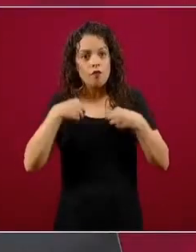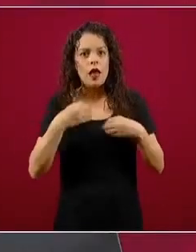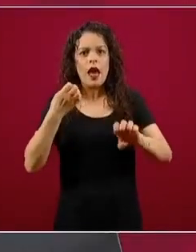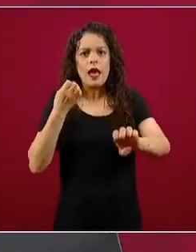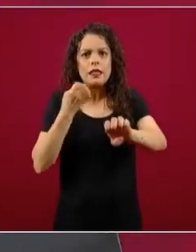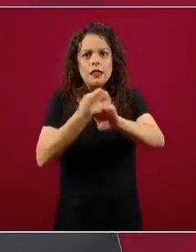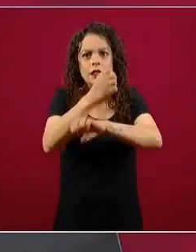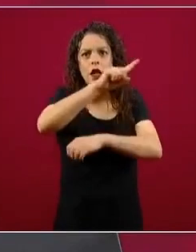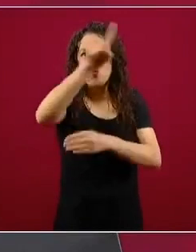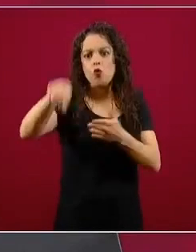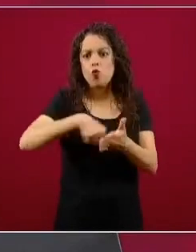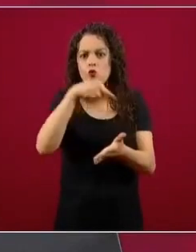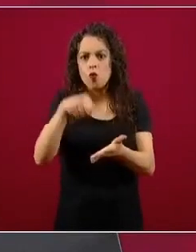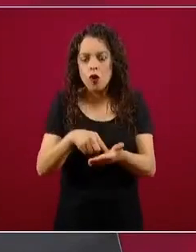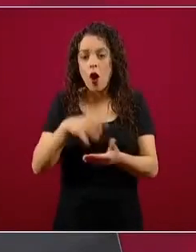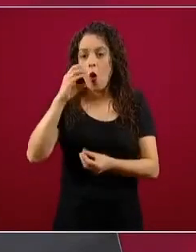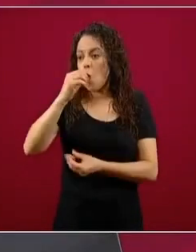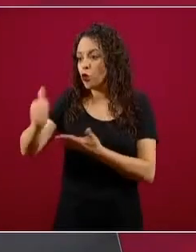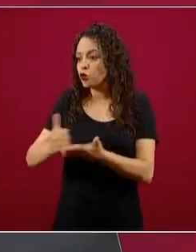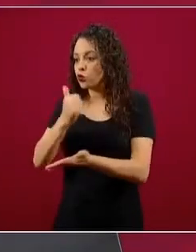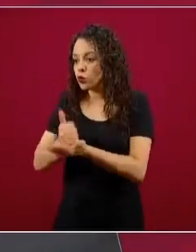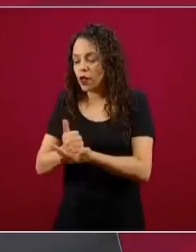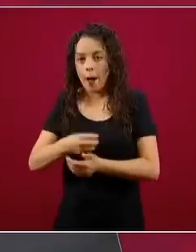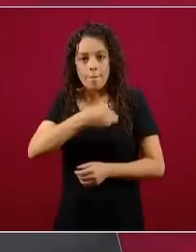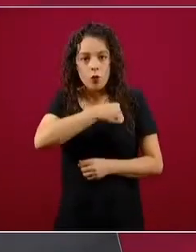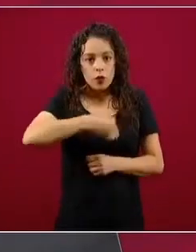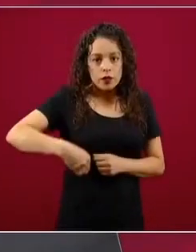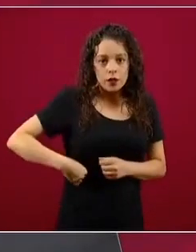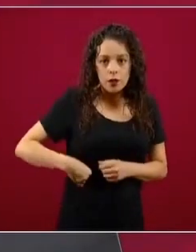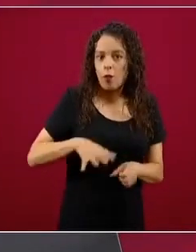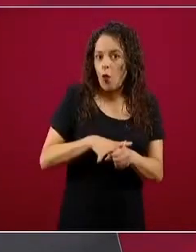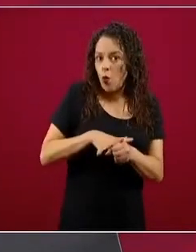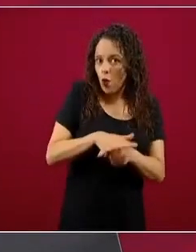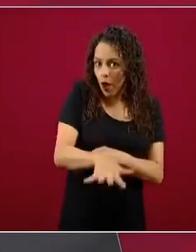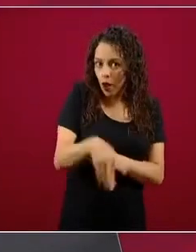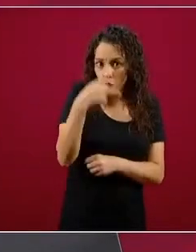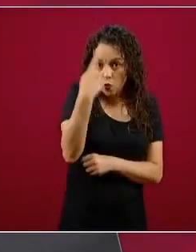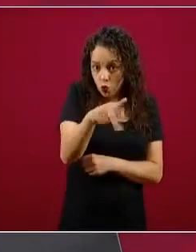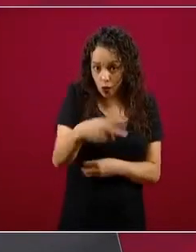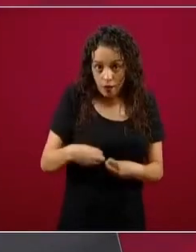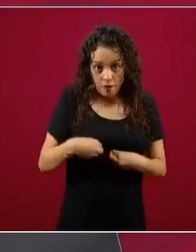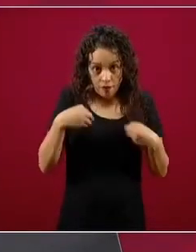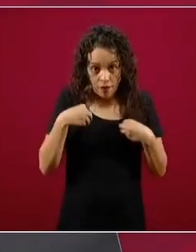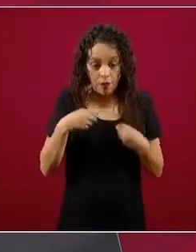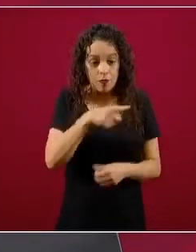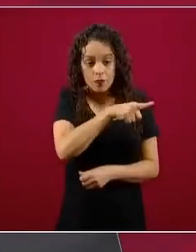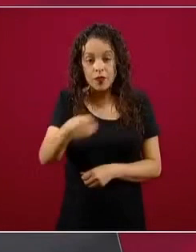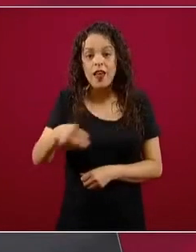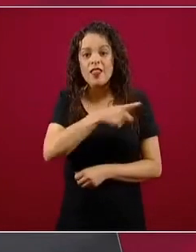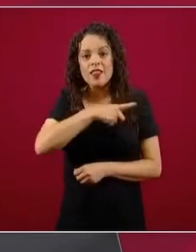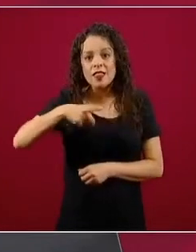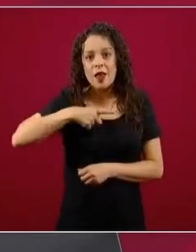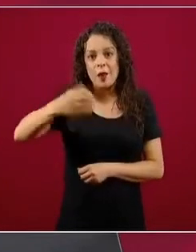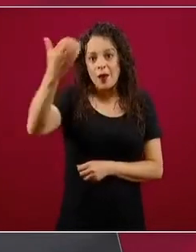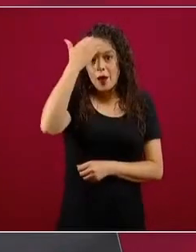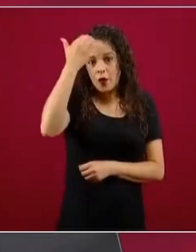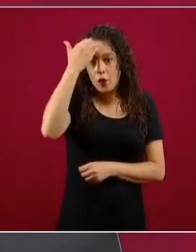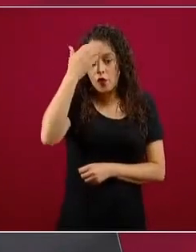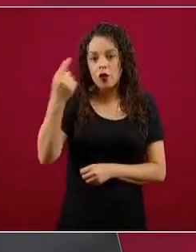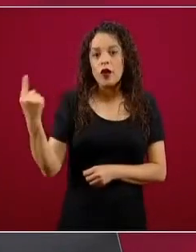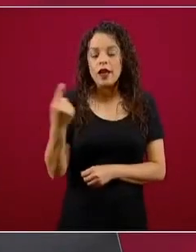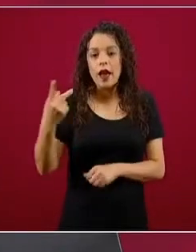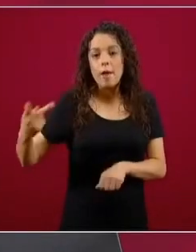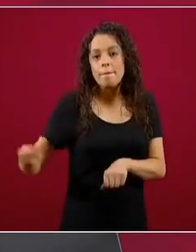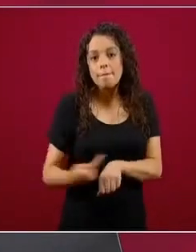específico y en una ciudad o municipio específico, usted debe conocer cuál es la situación que